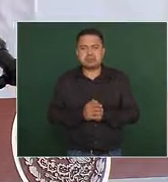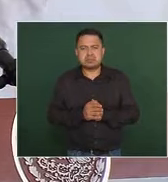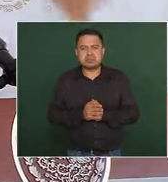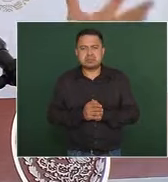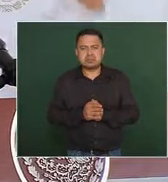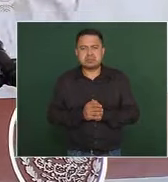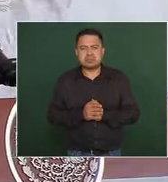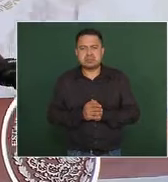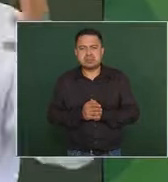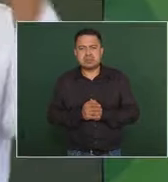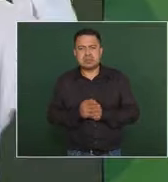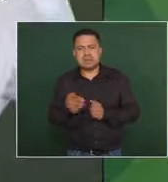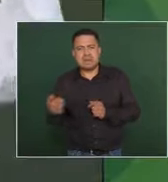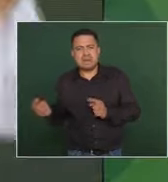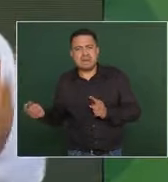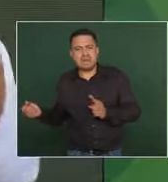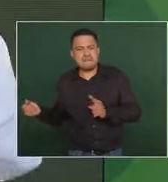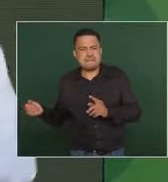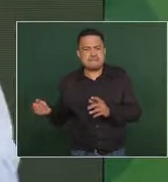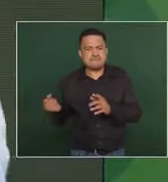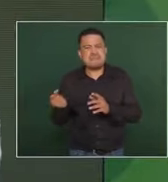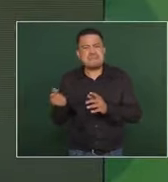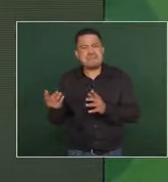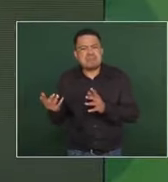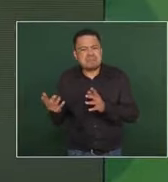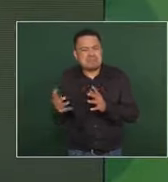pegarle un garrotazo a lo tonto al avispero